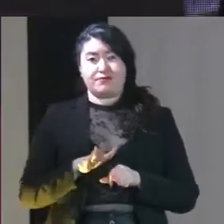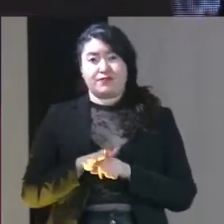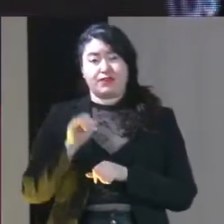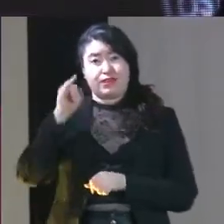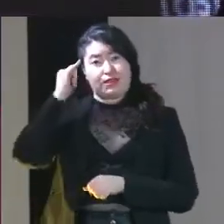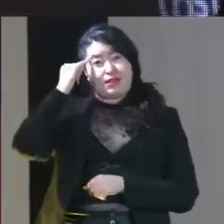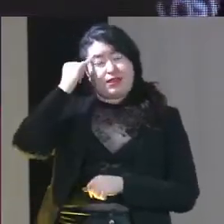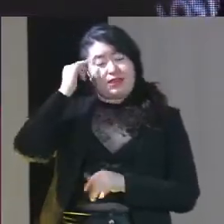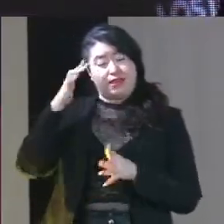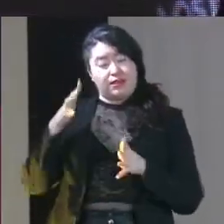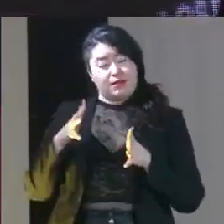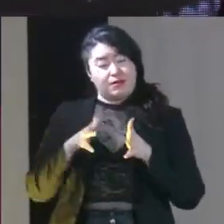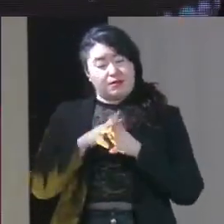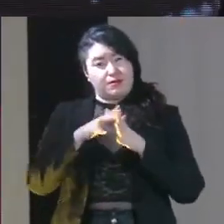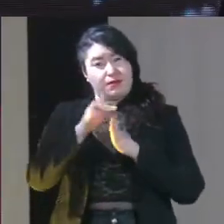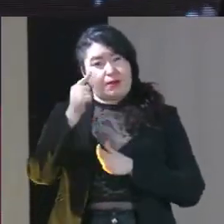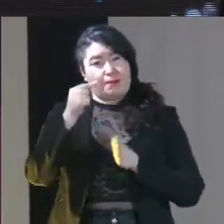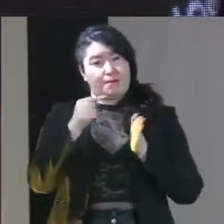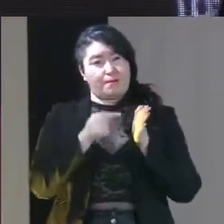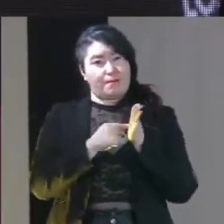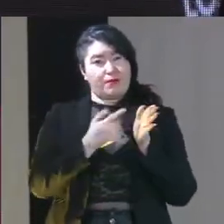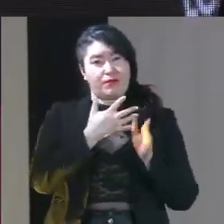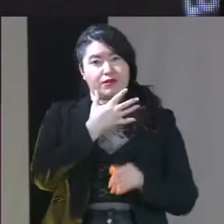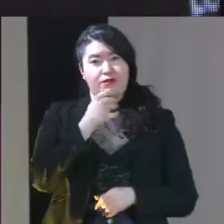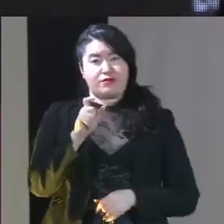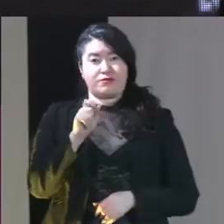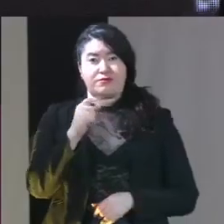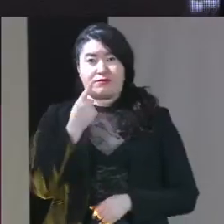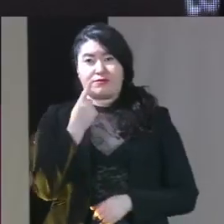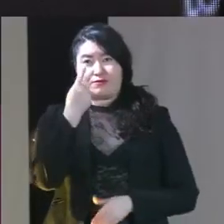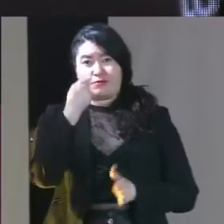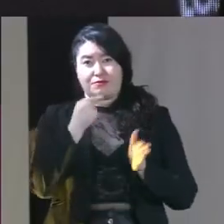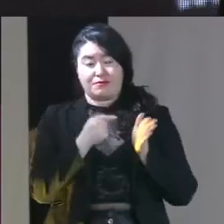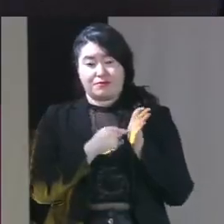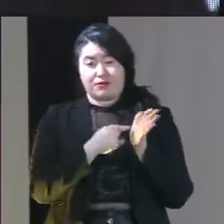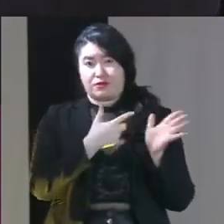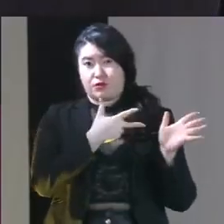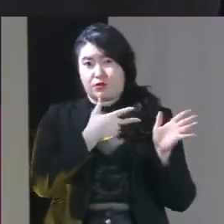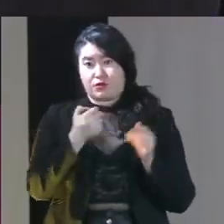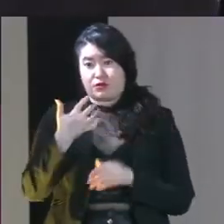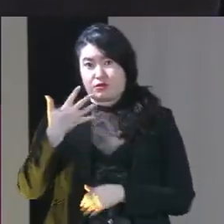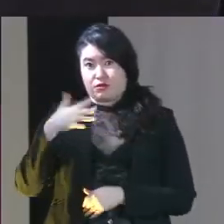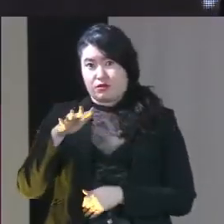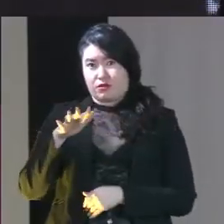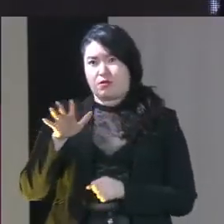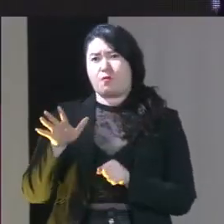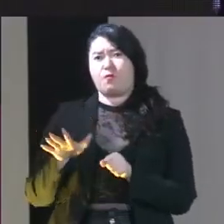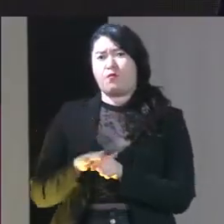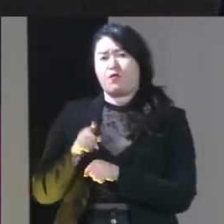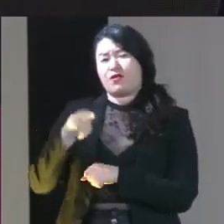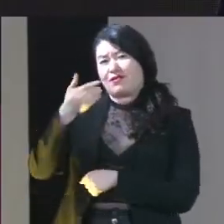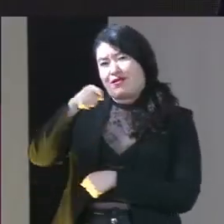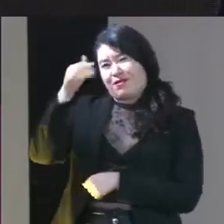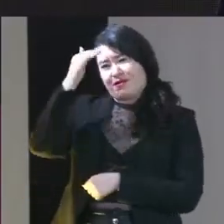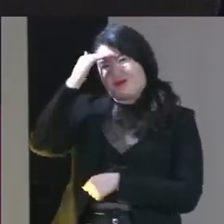Indias 1521-1810, lo termina en 1810, no por lo que ocurrió en Dolores Hidalgo,